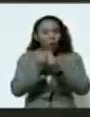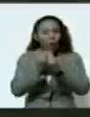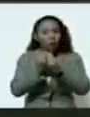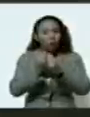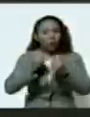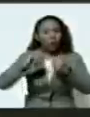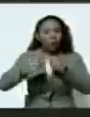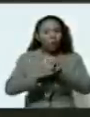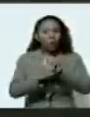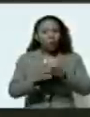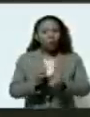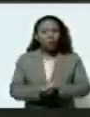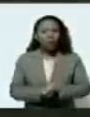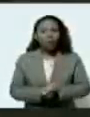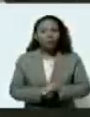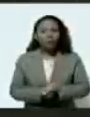JG.